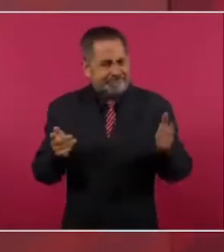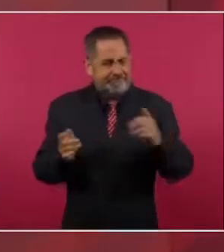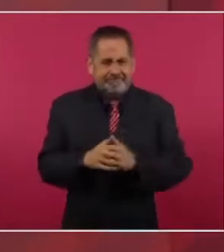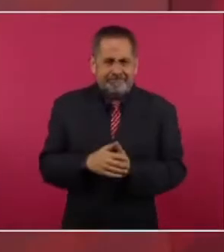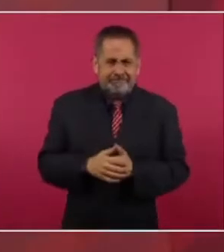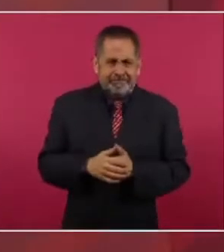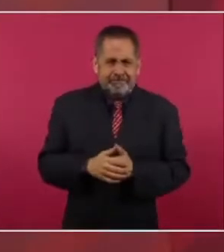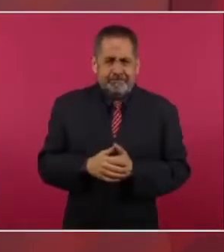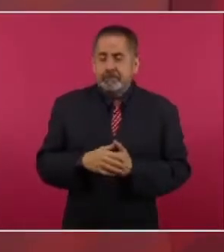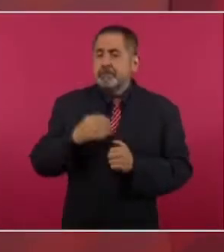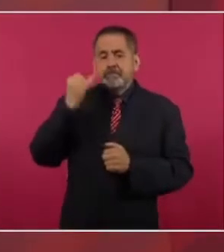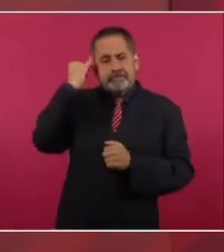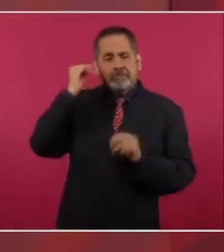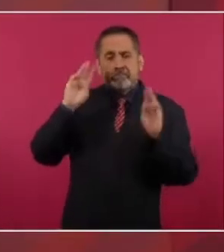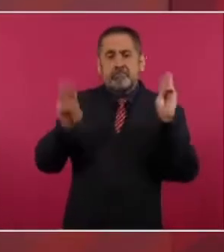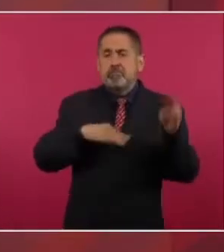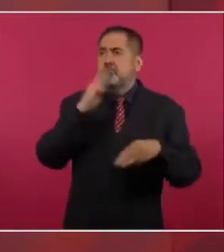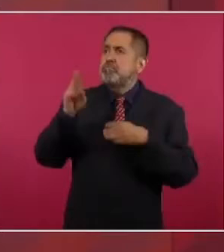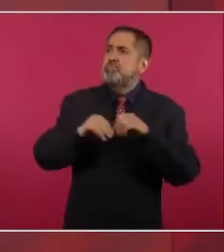Imagínense en el mundo,